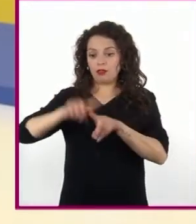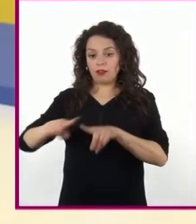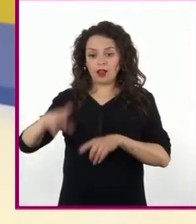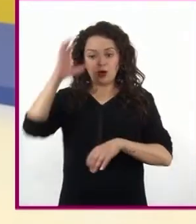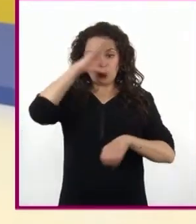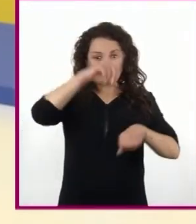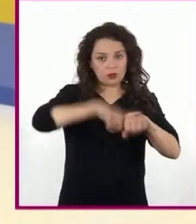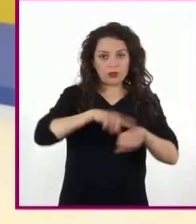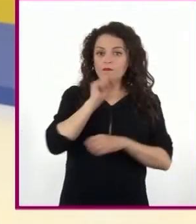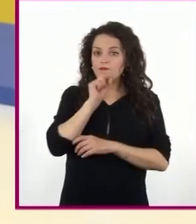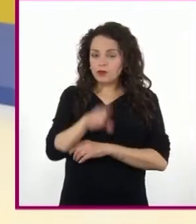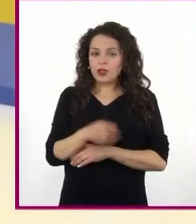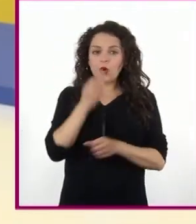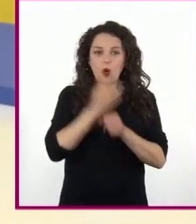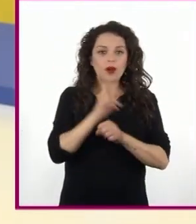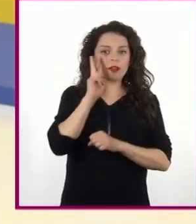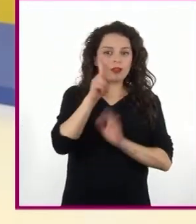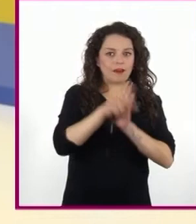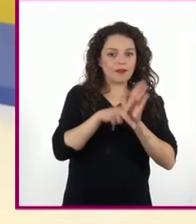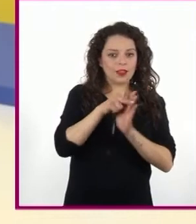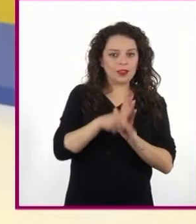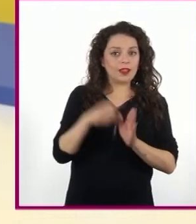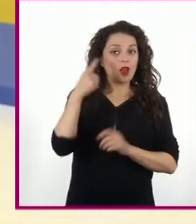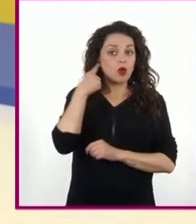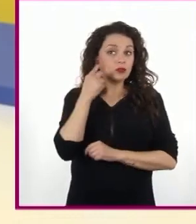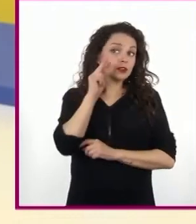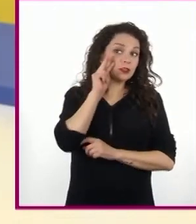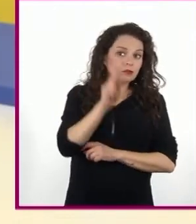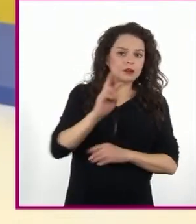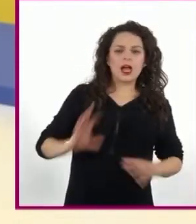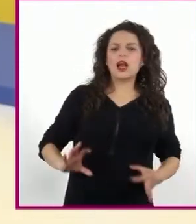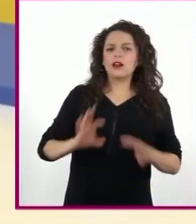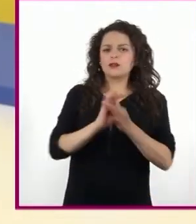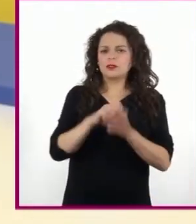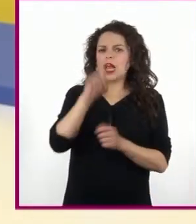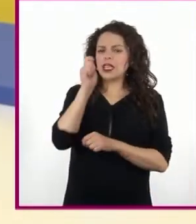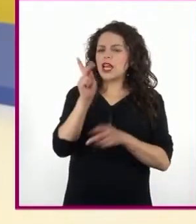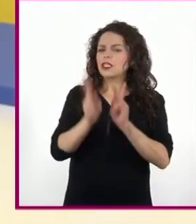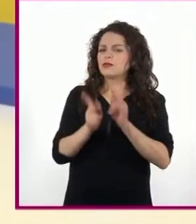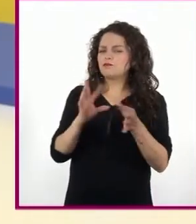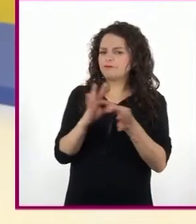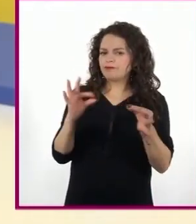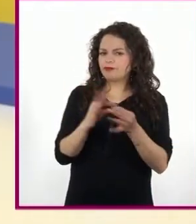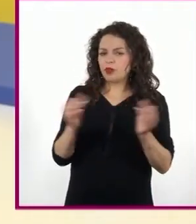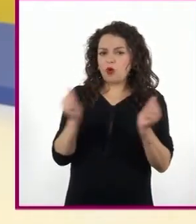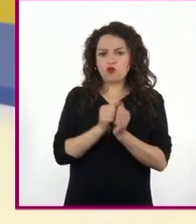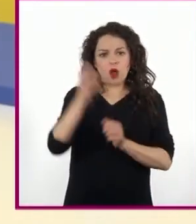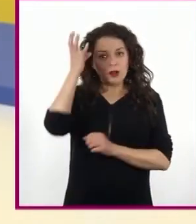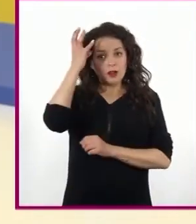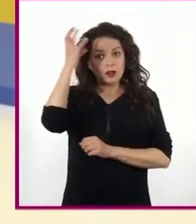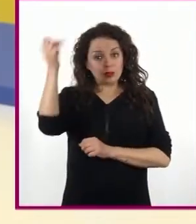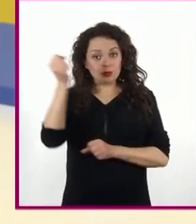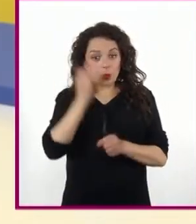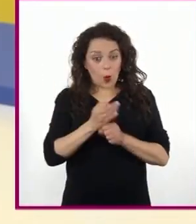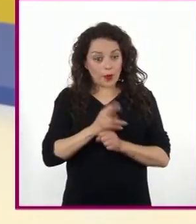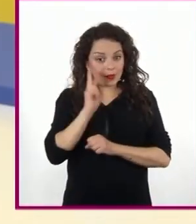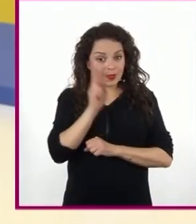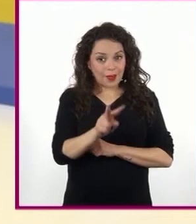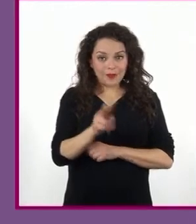Escuchen y vean el siguiente fragmento audiovisual. Relacionen lo que ahí se comenta con los conceptos que estamos